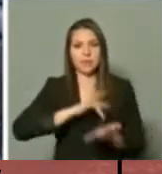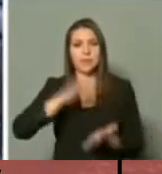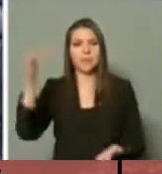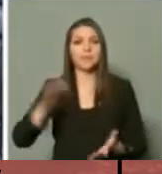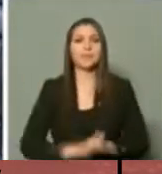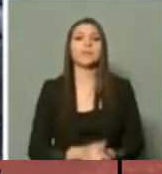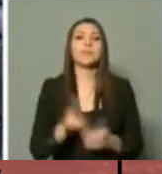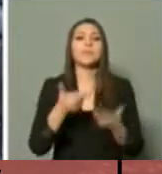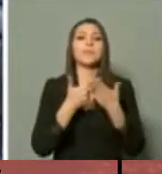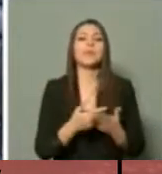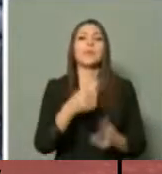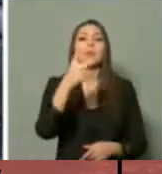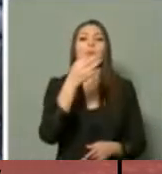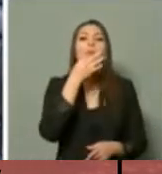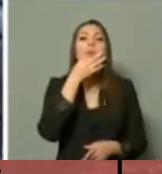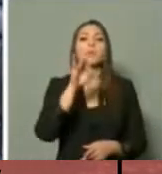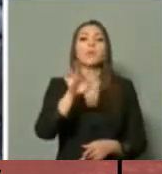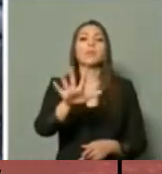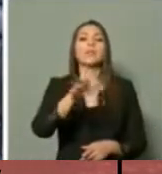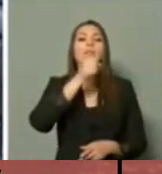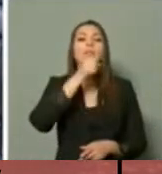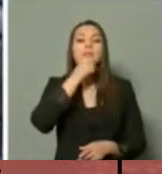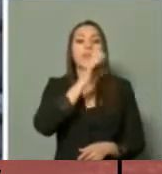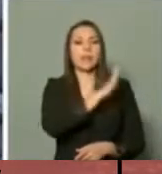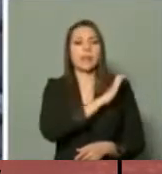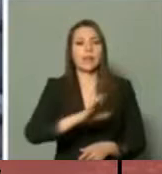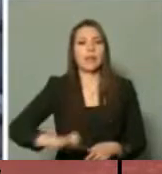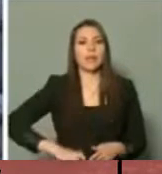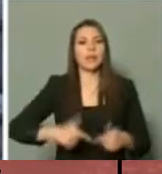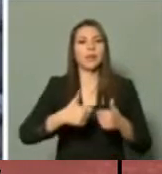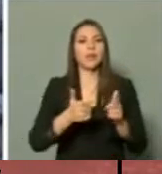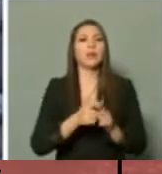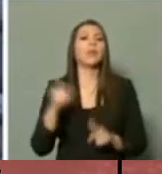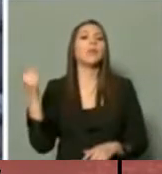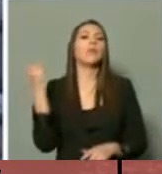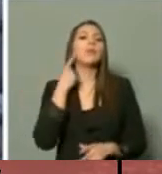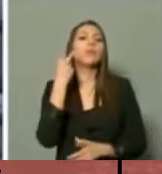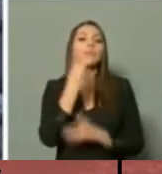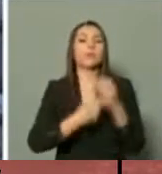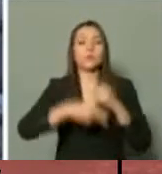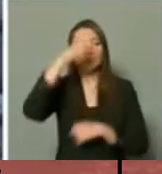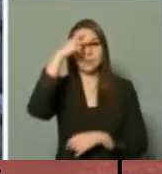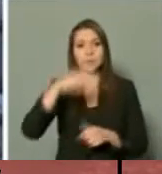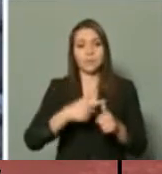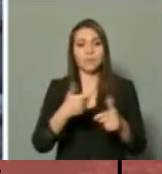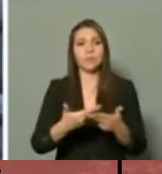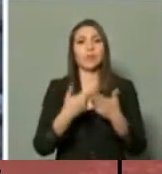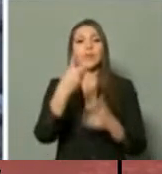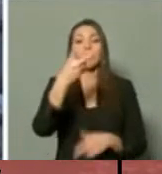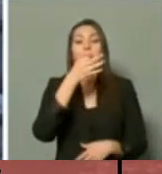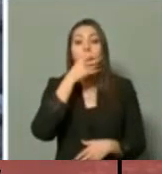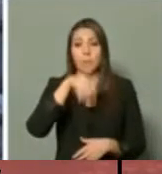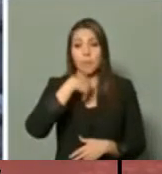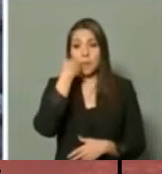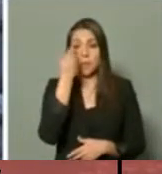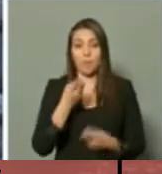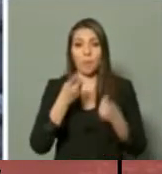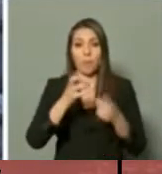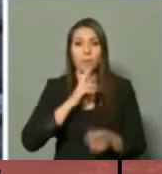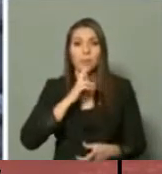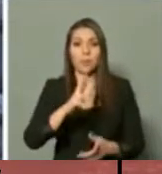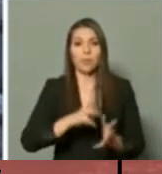de 1:45. Candidata de la coalición por la Ciudad de México al frente, dispone usted de 2 minutos. ¿Desea utilizarlos para emitir una